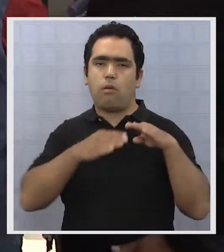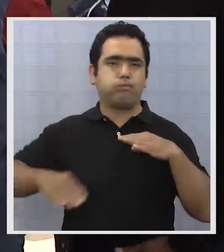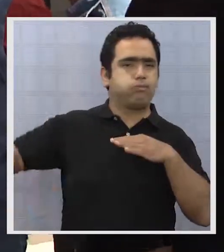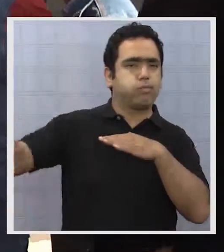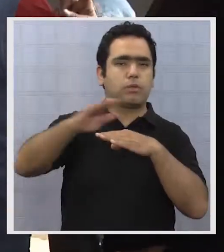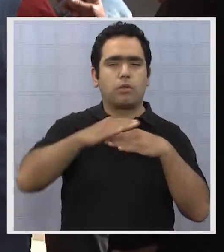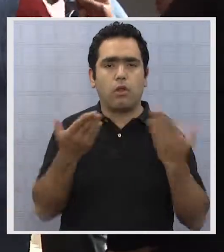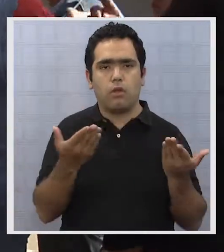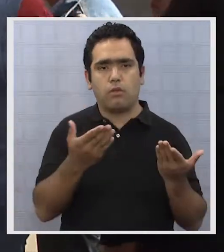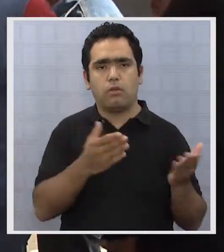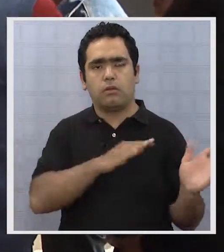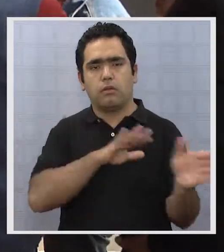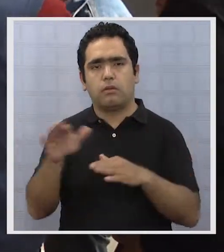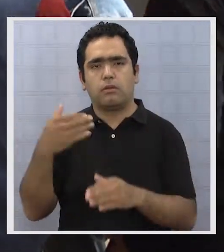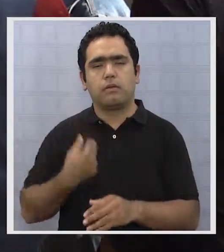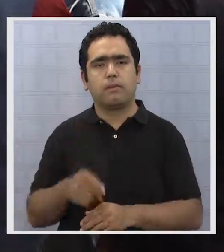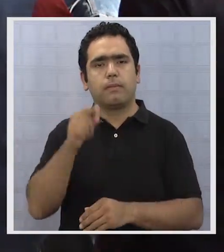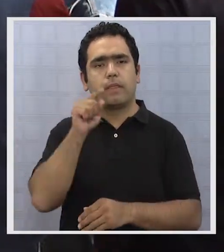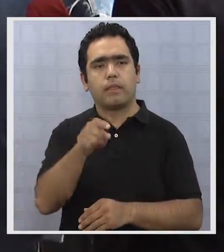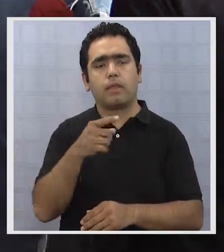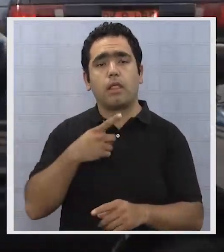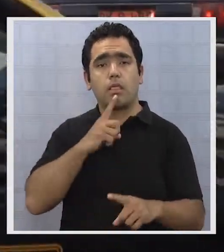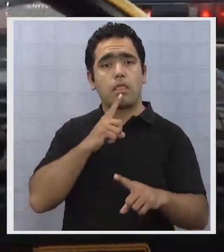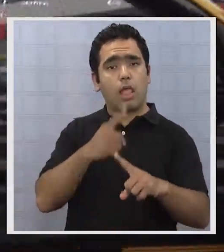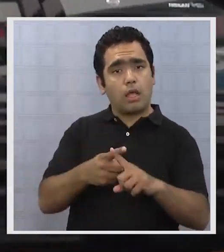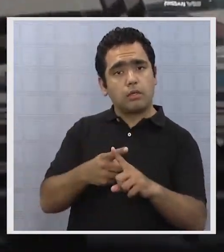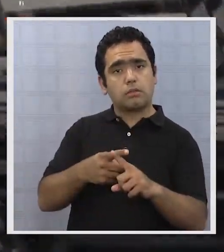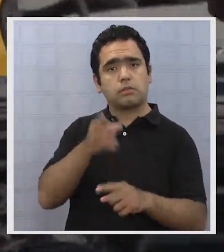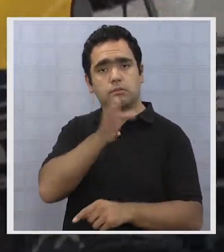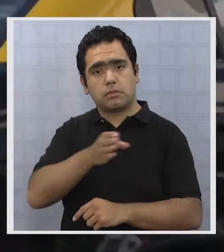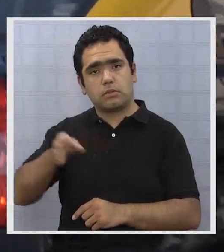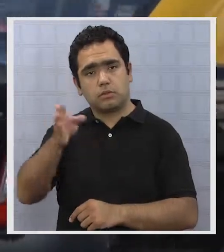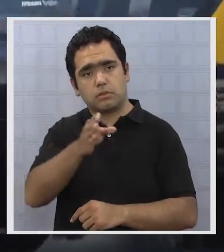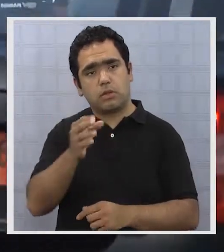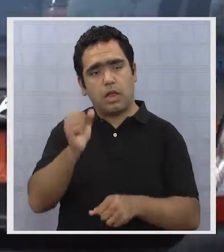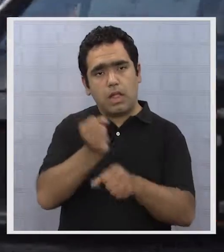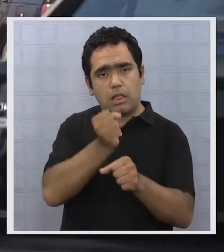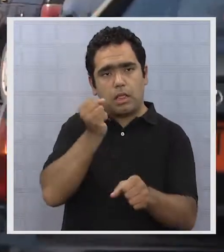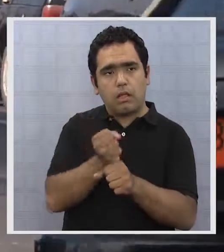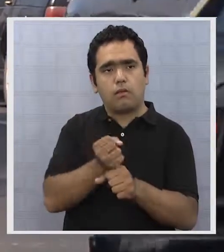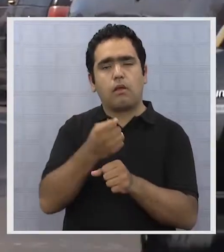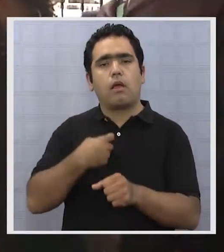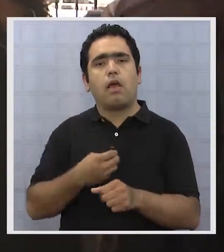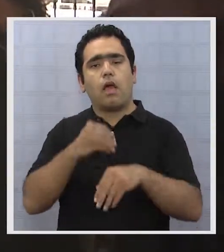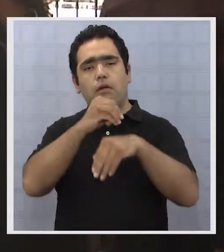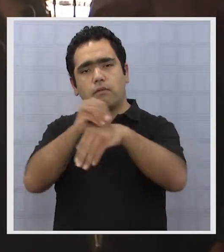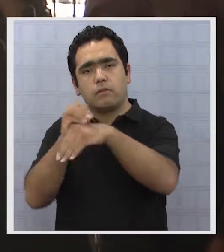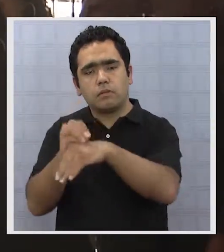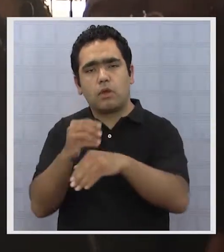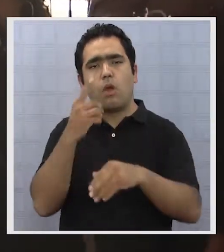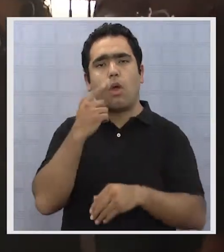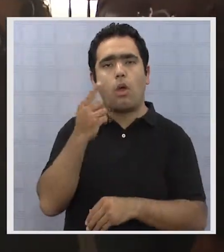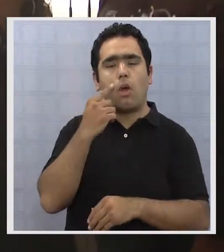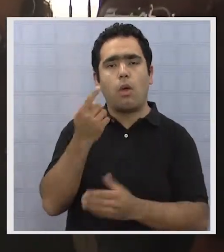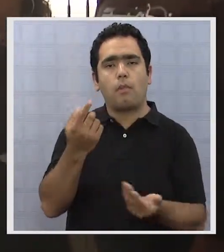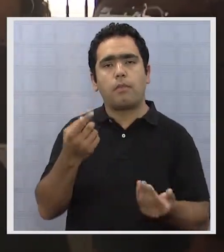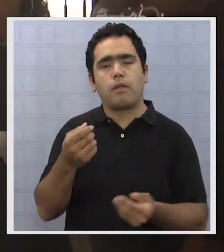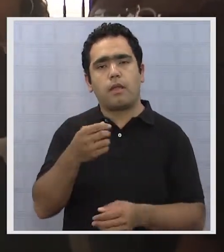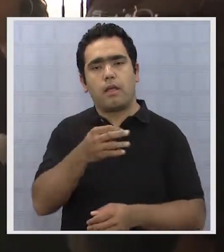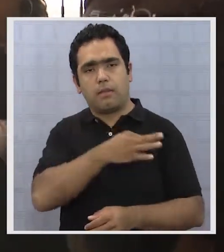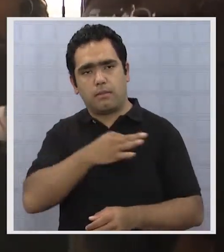para todos, no para algunos. Ante esta situación, los taxistas hacen un llamado al actual seremi de transportes, Carlos